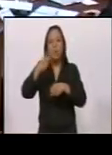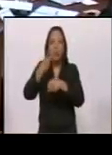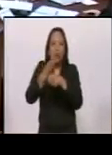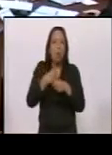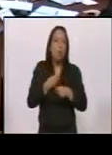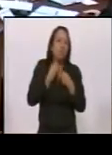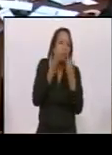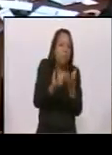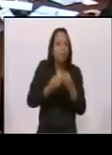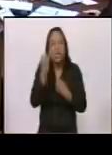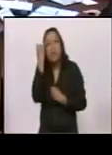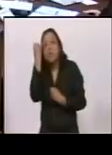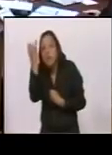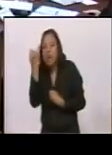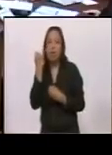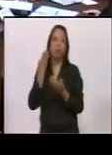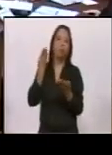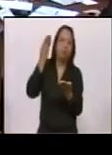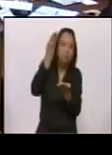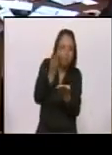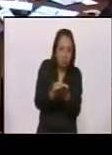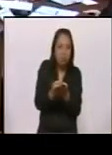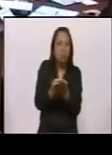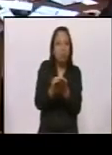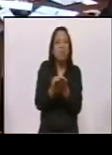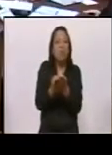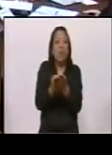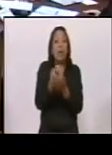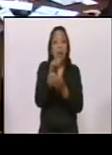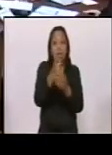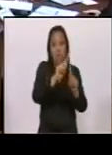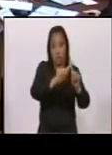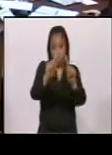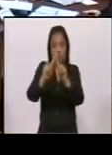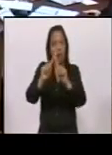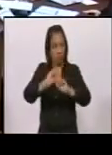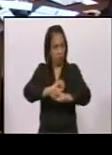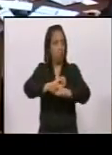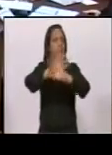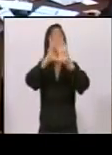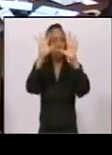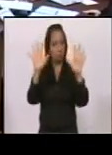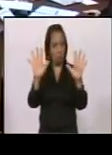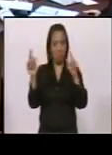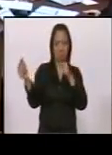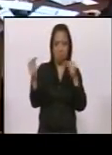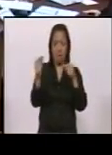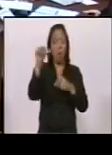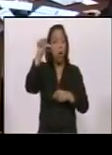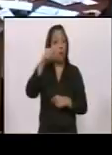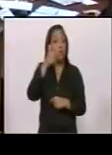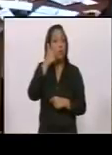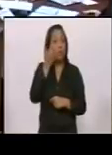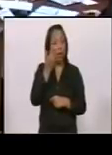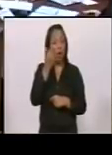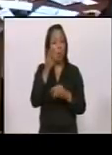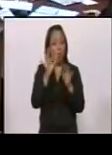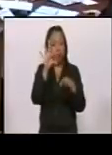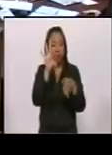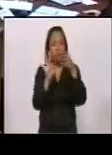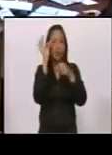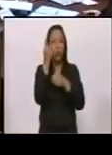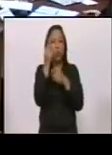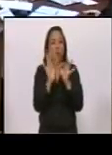y propuestas. Quedaron claras nuestras diferencias, pero hoy quiero destacar la más